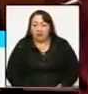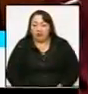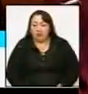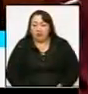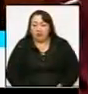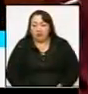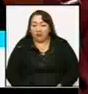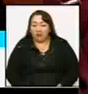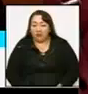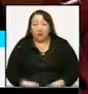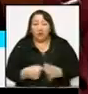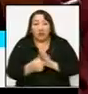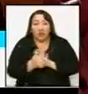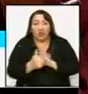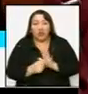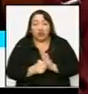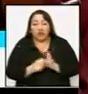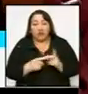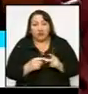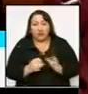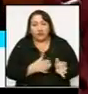este artículo.